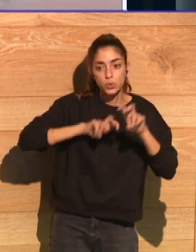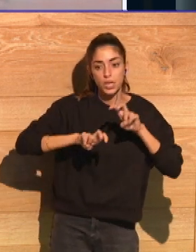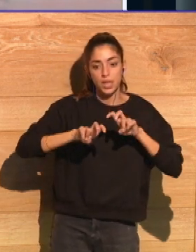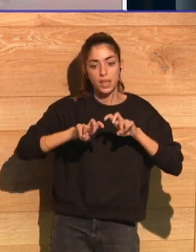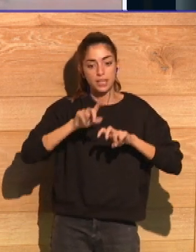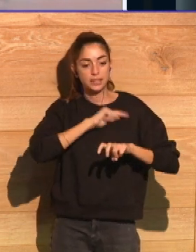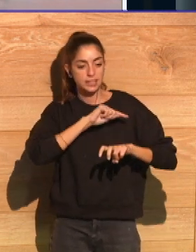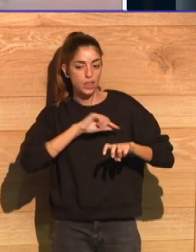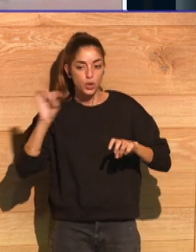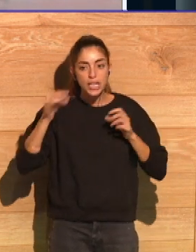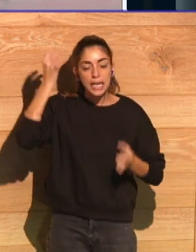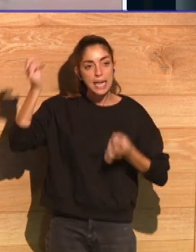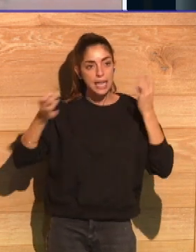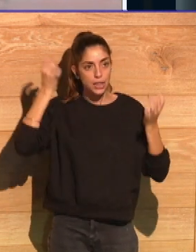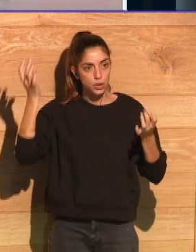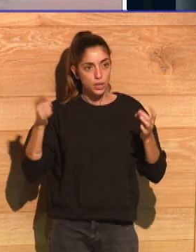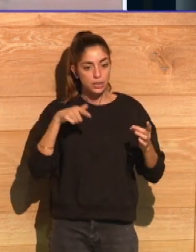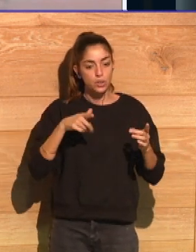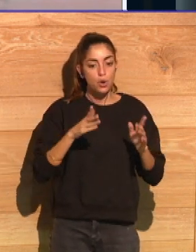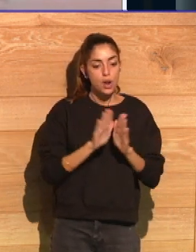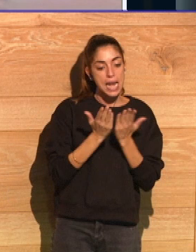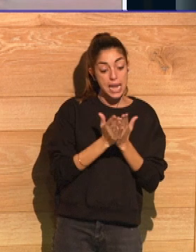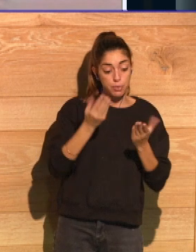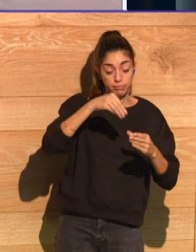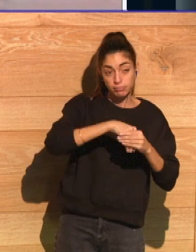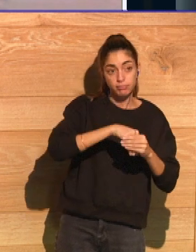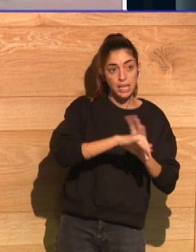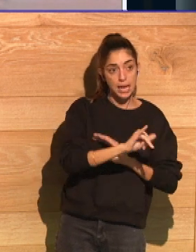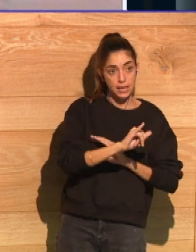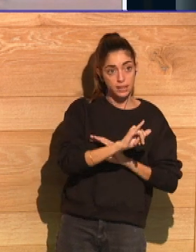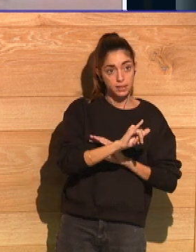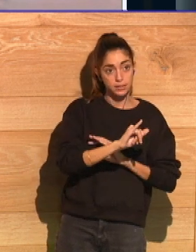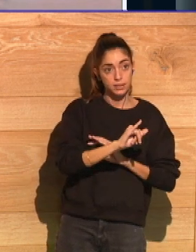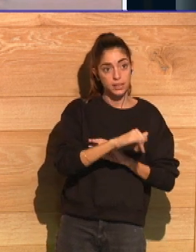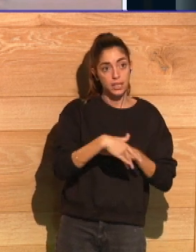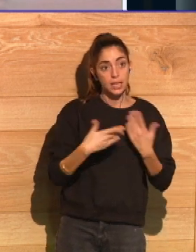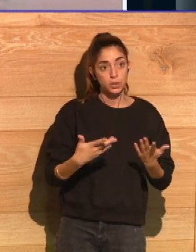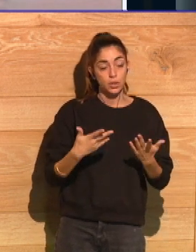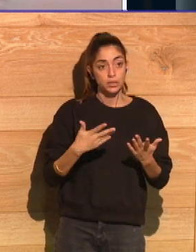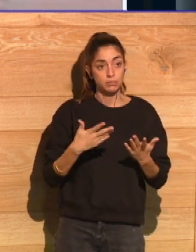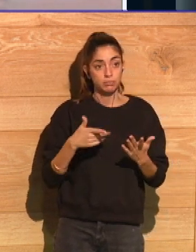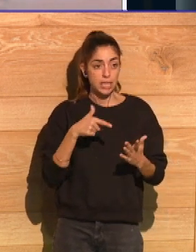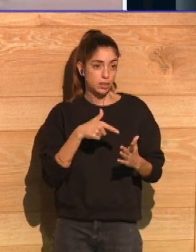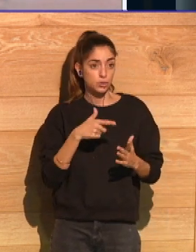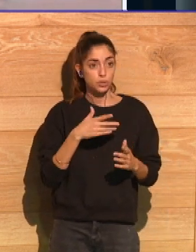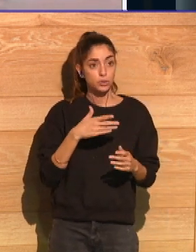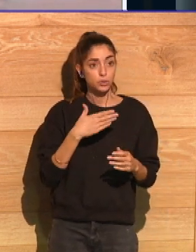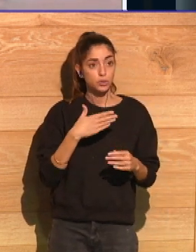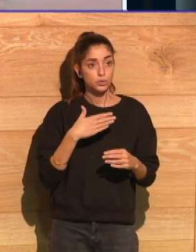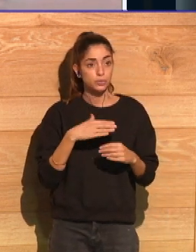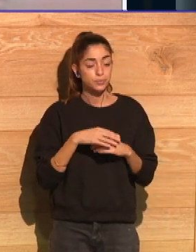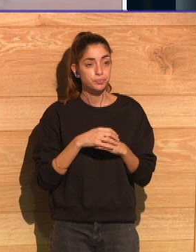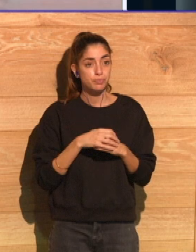creativo es otra parte de este libro. Y bueno, como parte de ello, bueno, analicé a